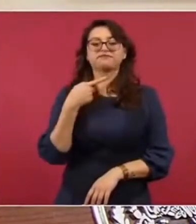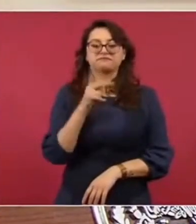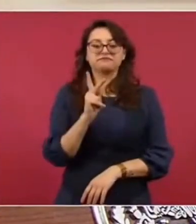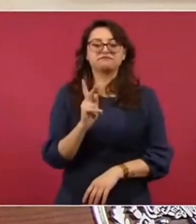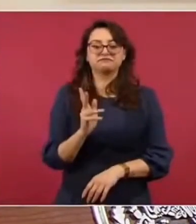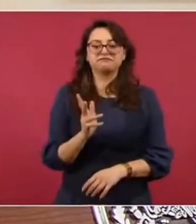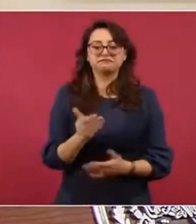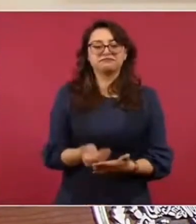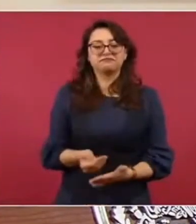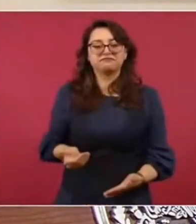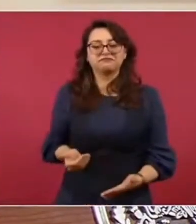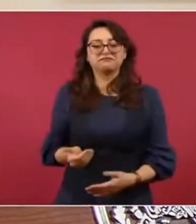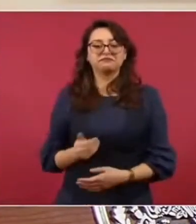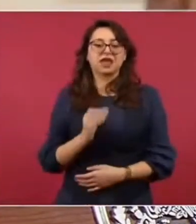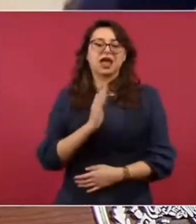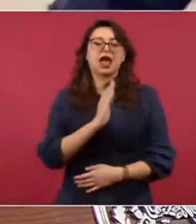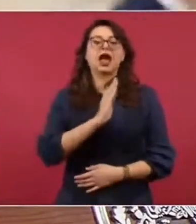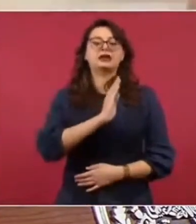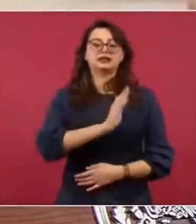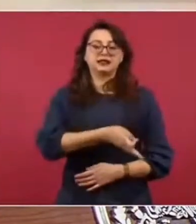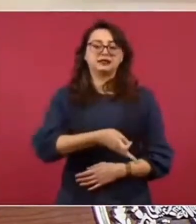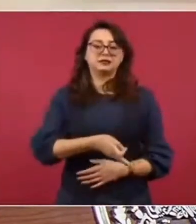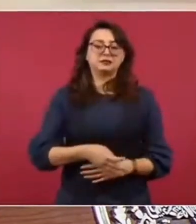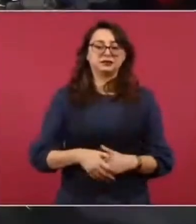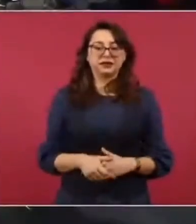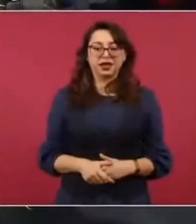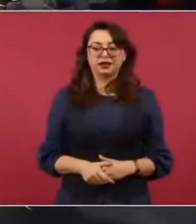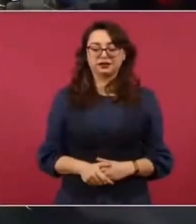convencido. Los tecnócratas